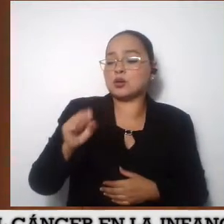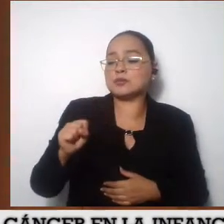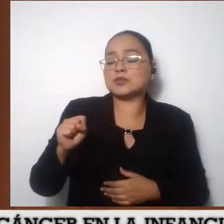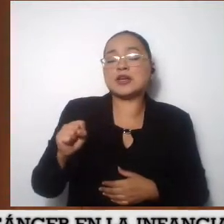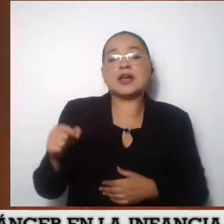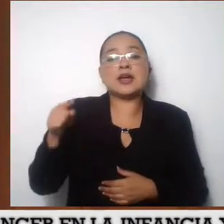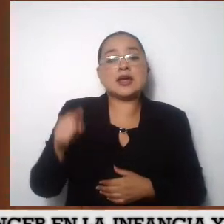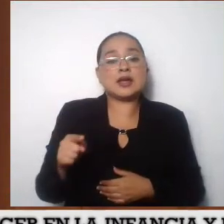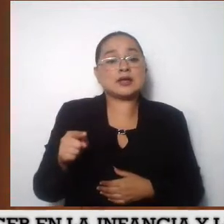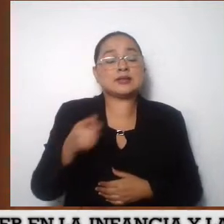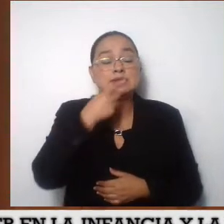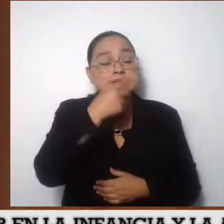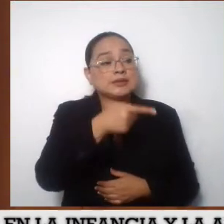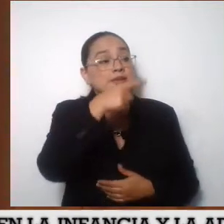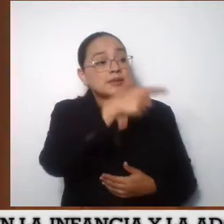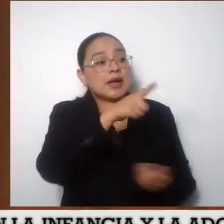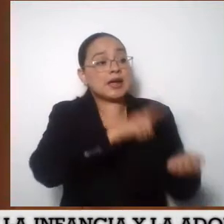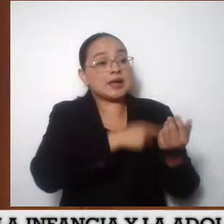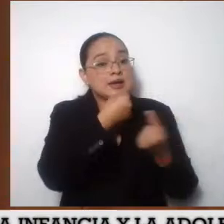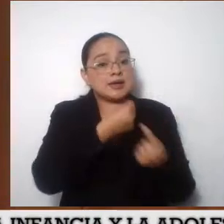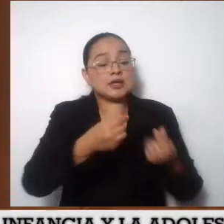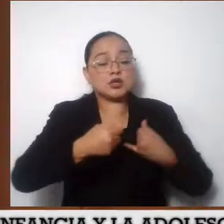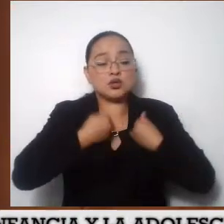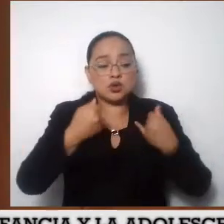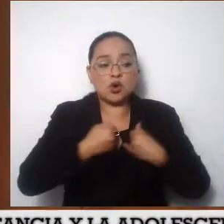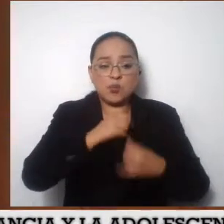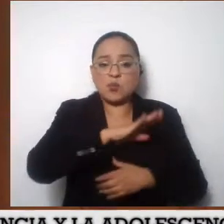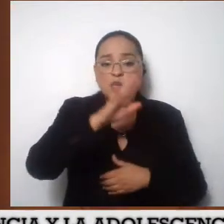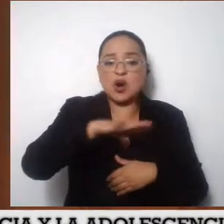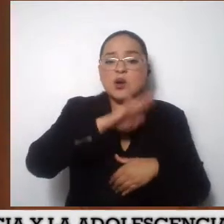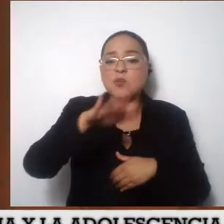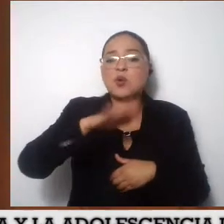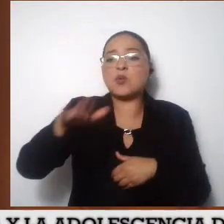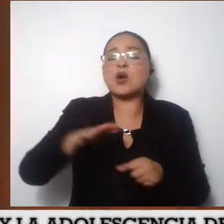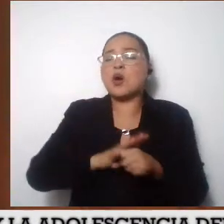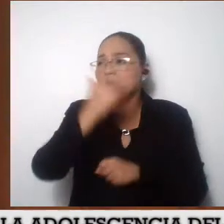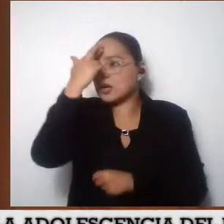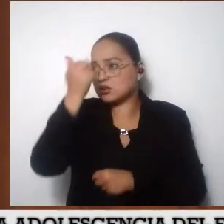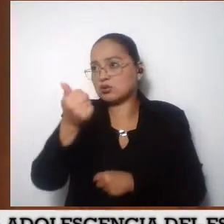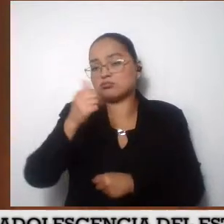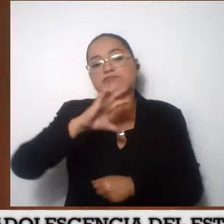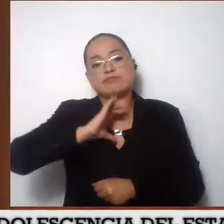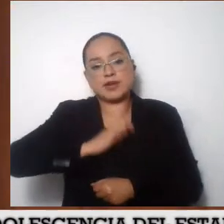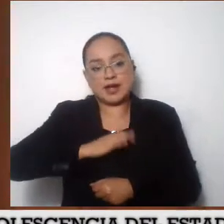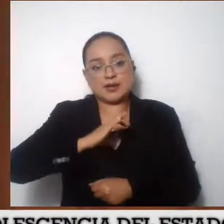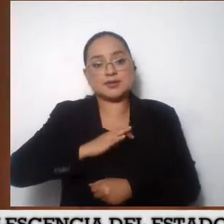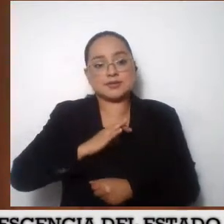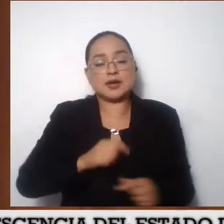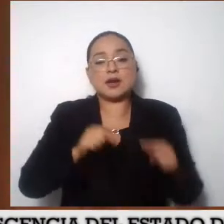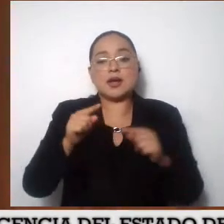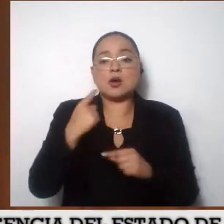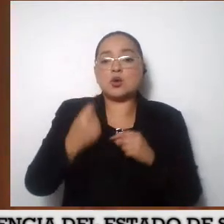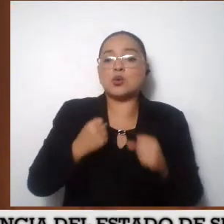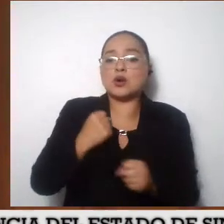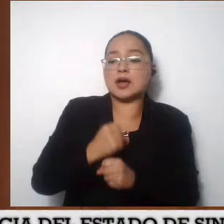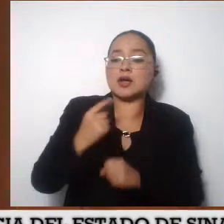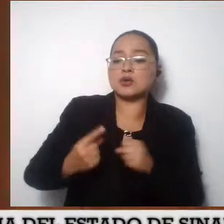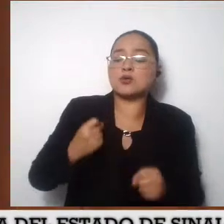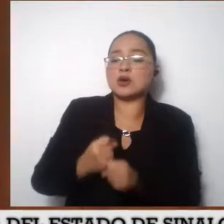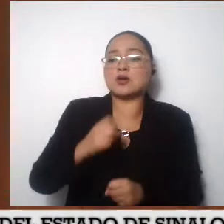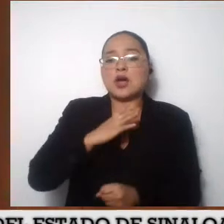principales causales de mortalidad entre niñas y adolescentes en el mundo. Cada año se diagnostican a unos 300.000